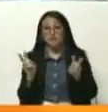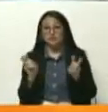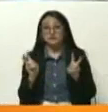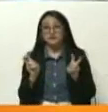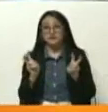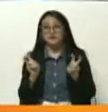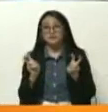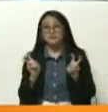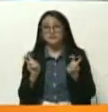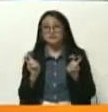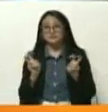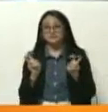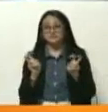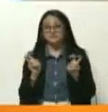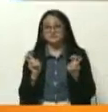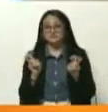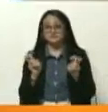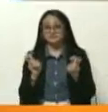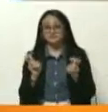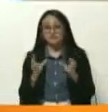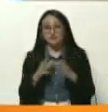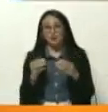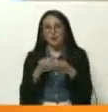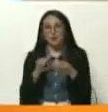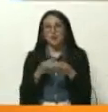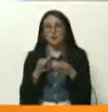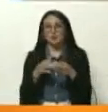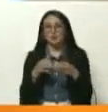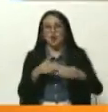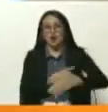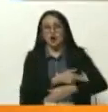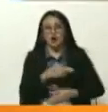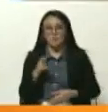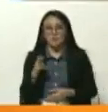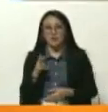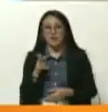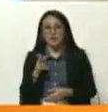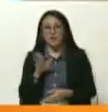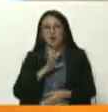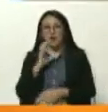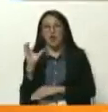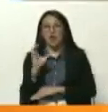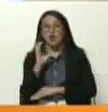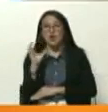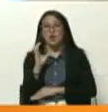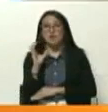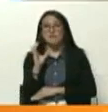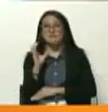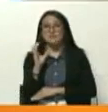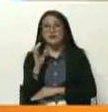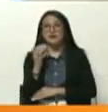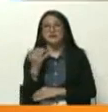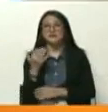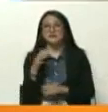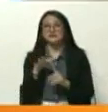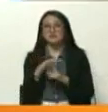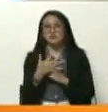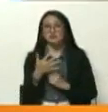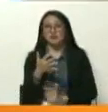busque hablar con todos los grupos armados. En Colombia estamos ante una realidad